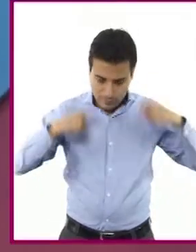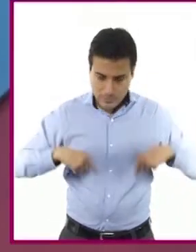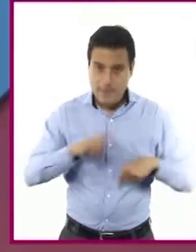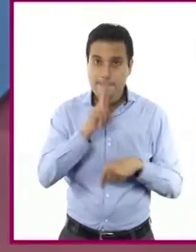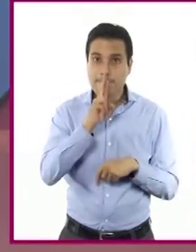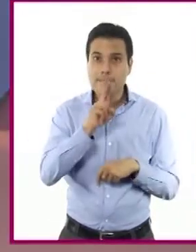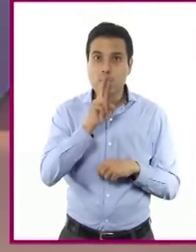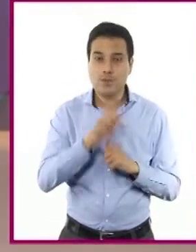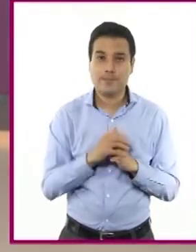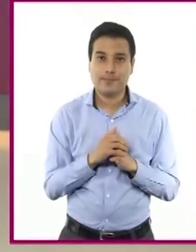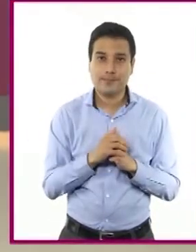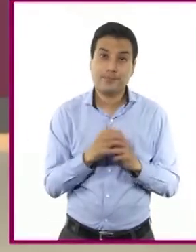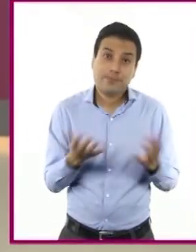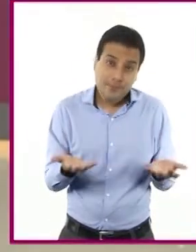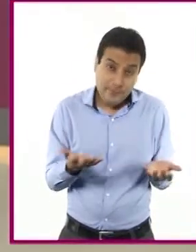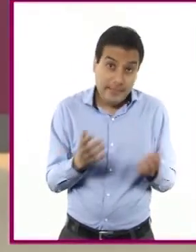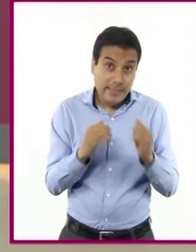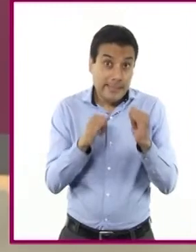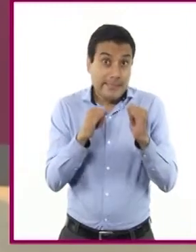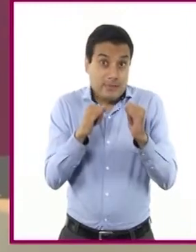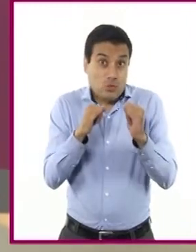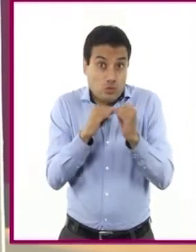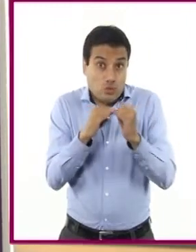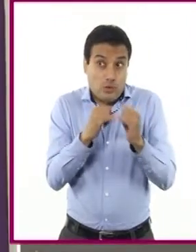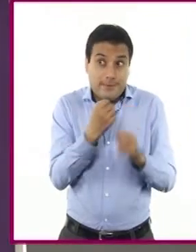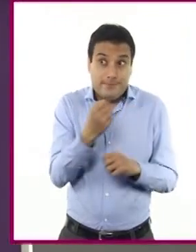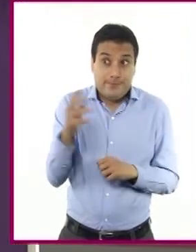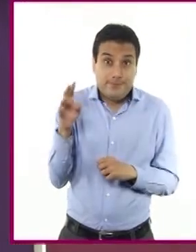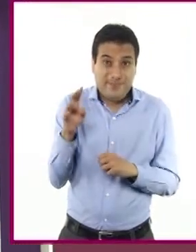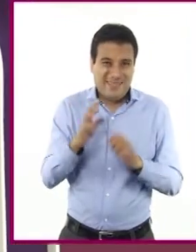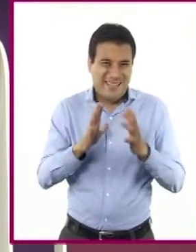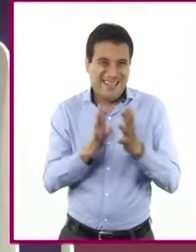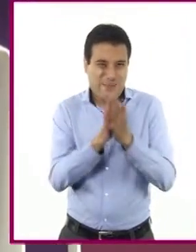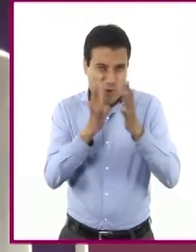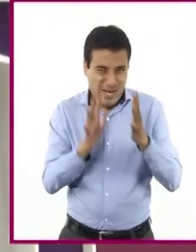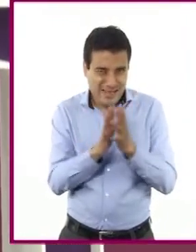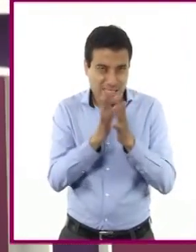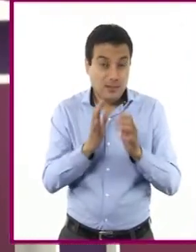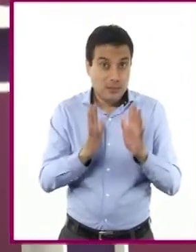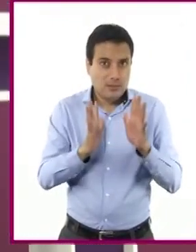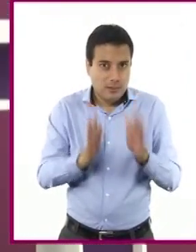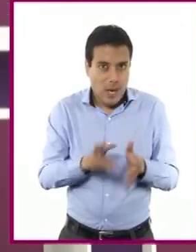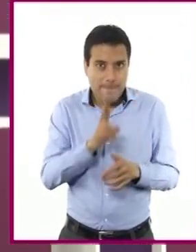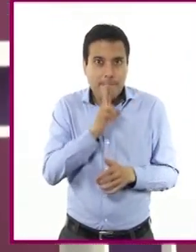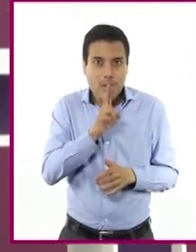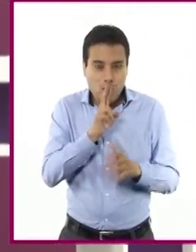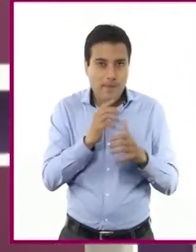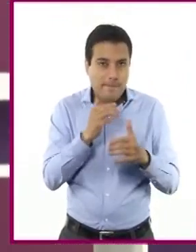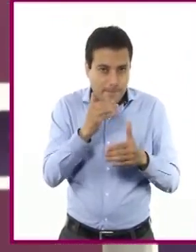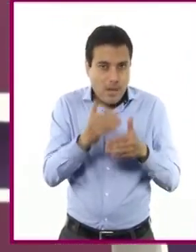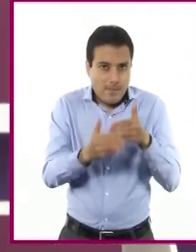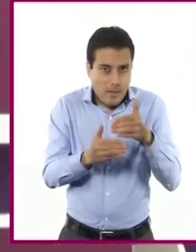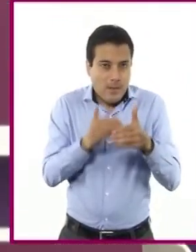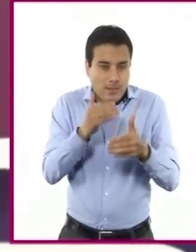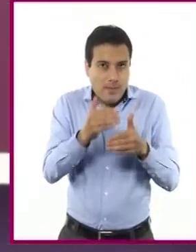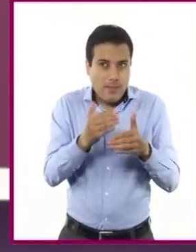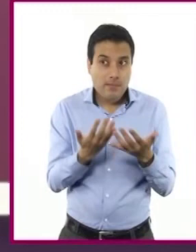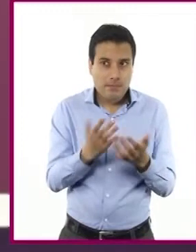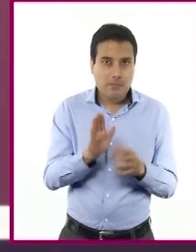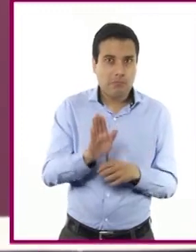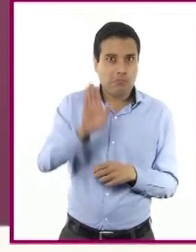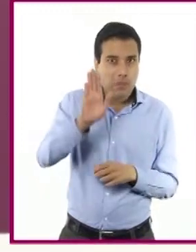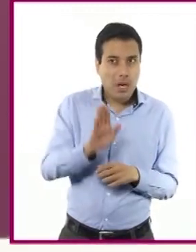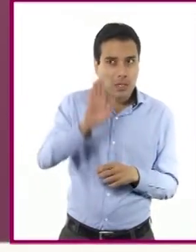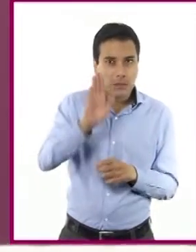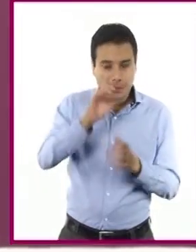Sin duda, las instituciones de la democracia liberal habían progresado en la esfera política, y parecía que el estallido de